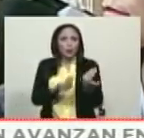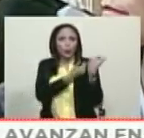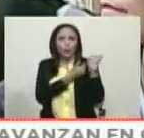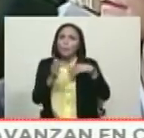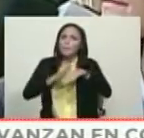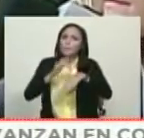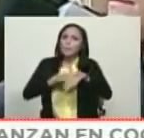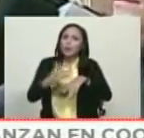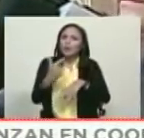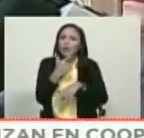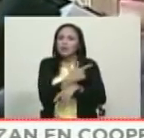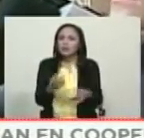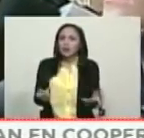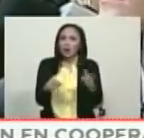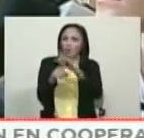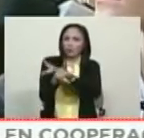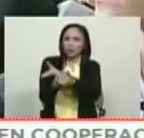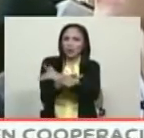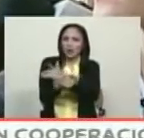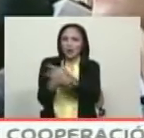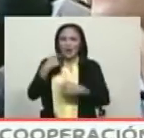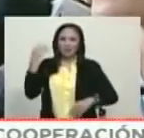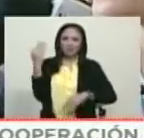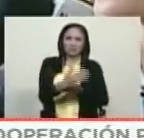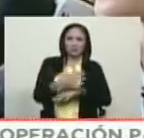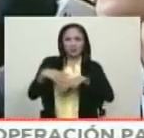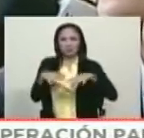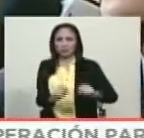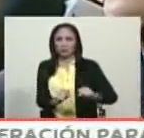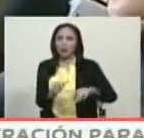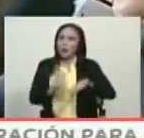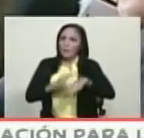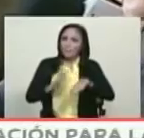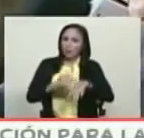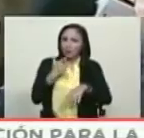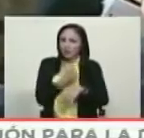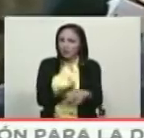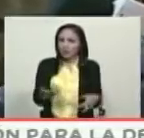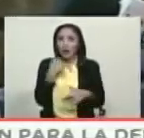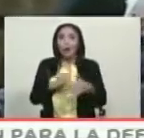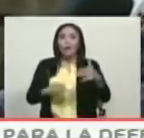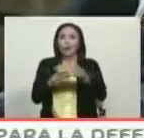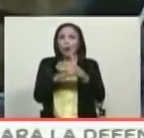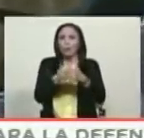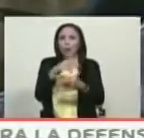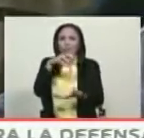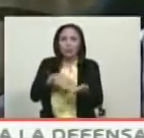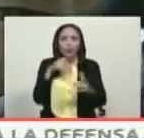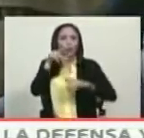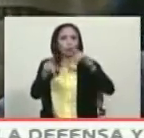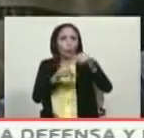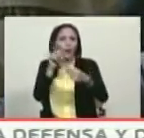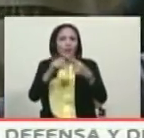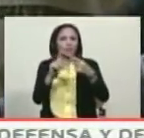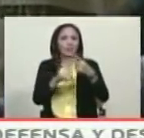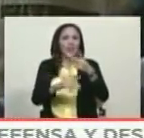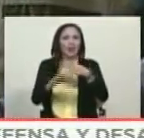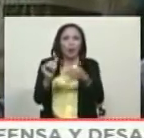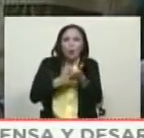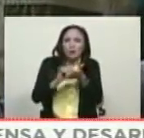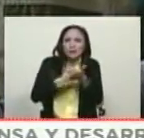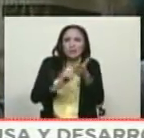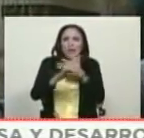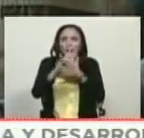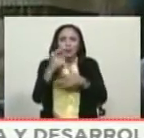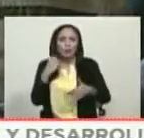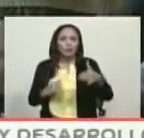dicen que usted es un insultador frente a esto pareciera haber un golpe de estado en twitter en las redes sociales es